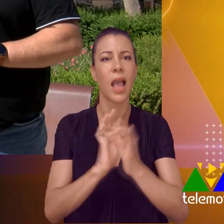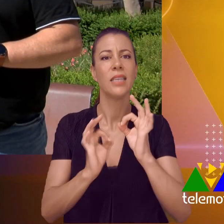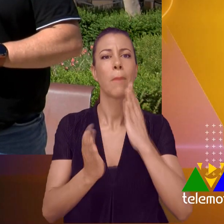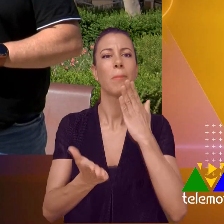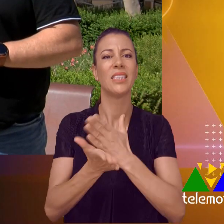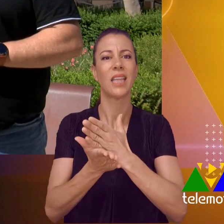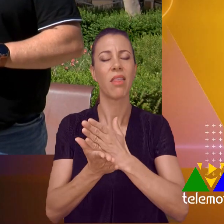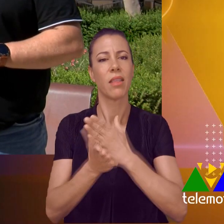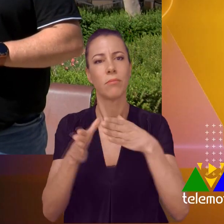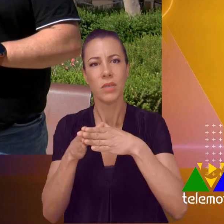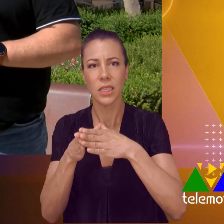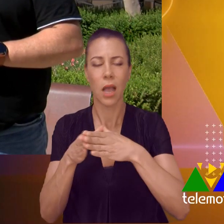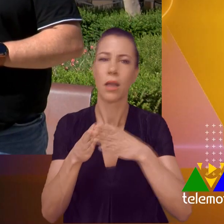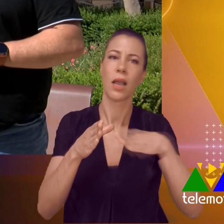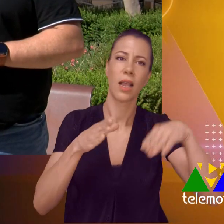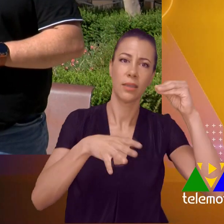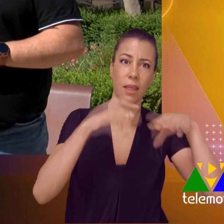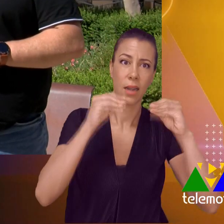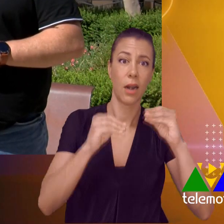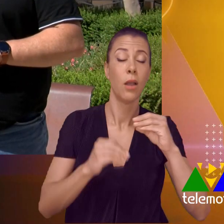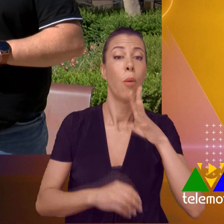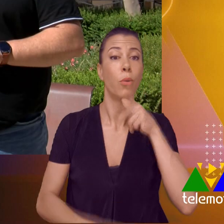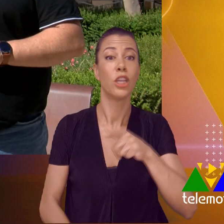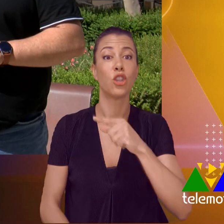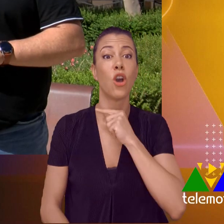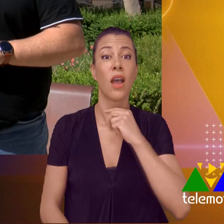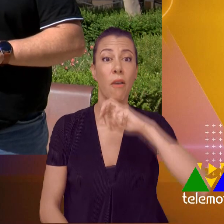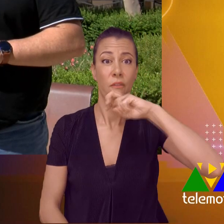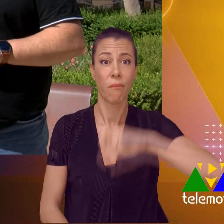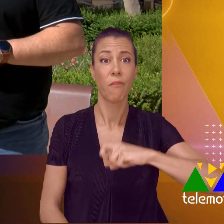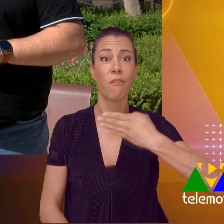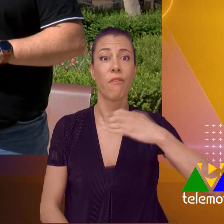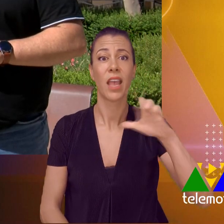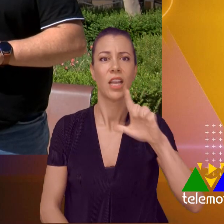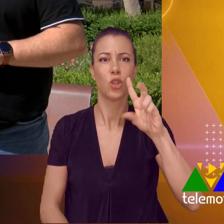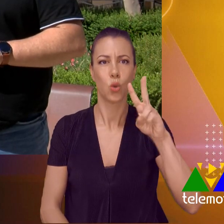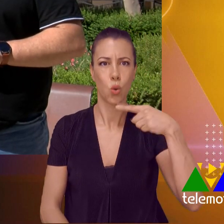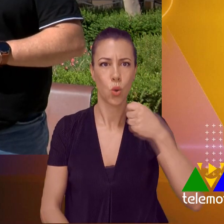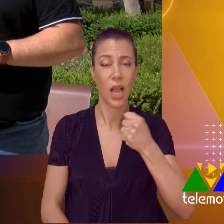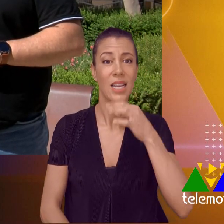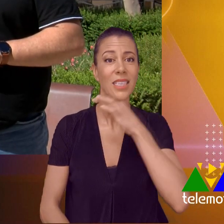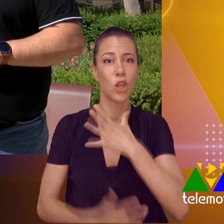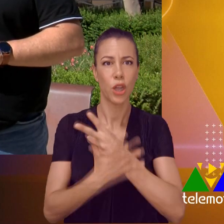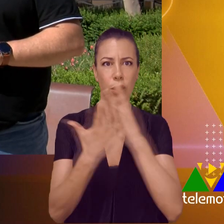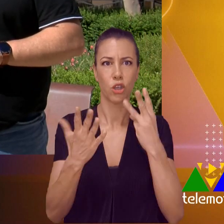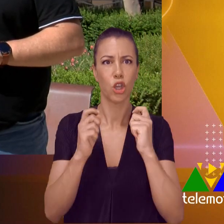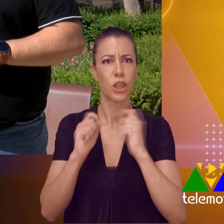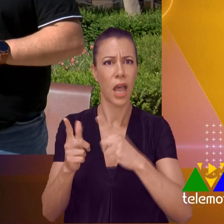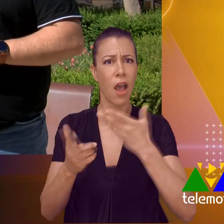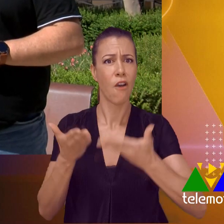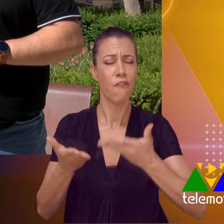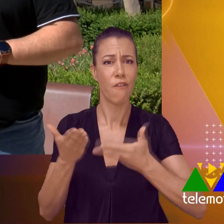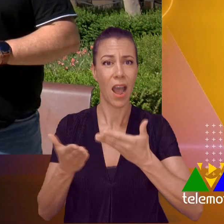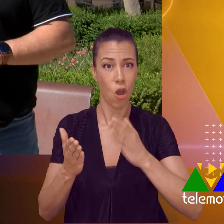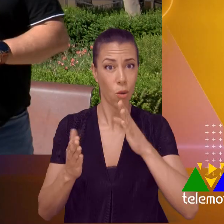época del cardenal Belluga, en el siglo XVIII, pues lo que hace es intentar darle valor a la iglesia de su pueblo, ¿no?, de su